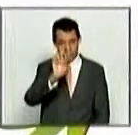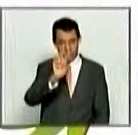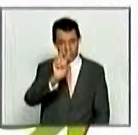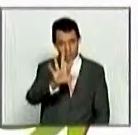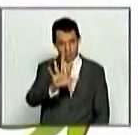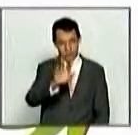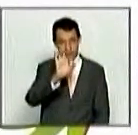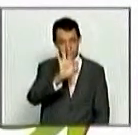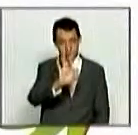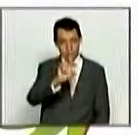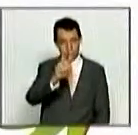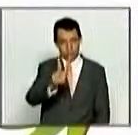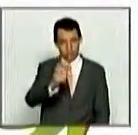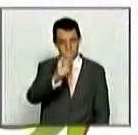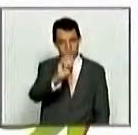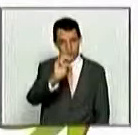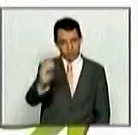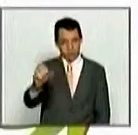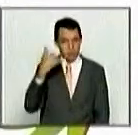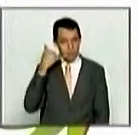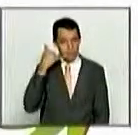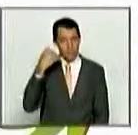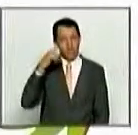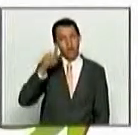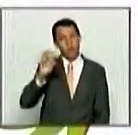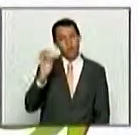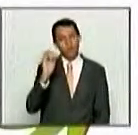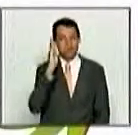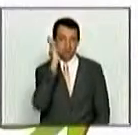795-3200 o en el celular